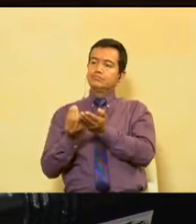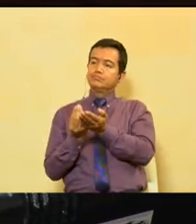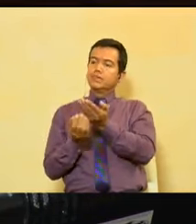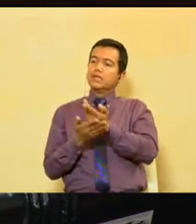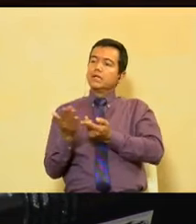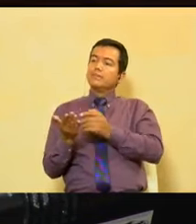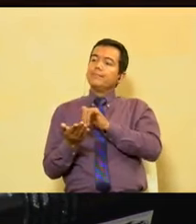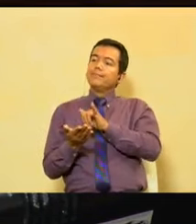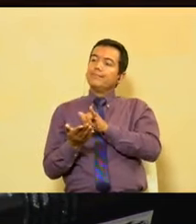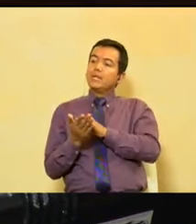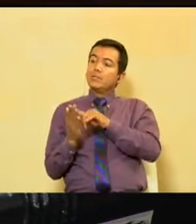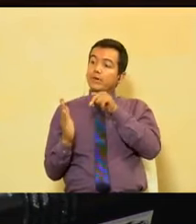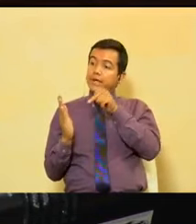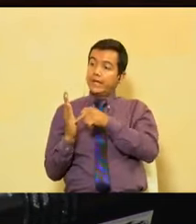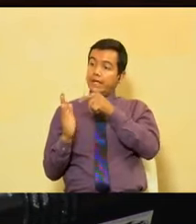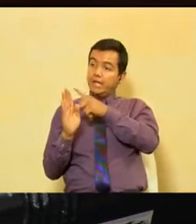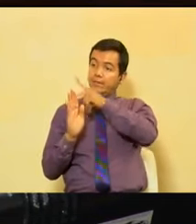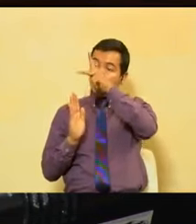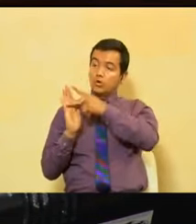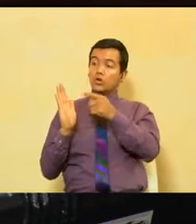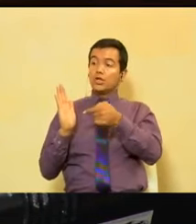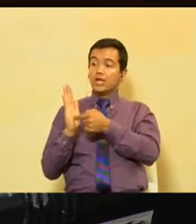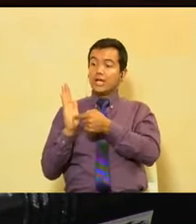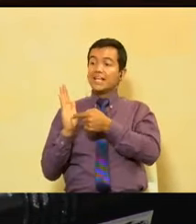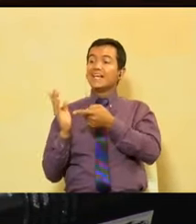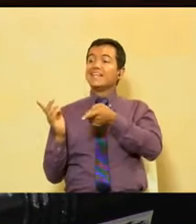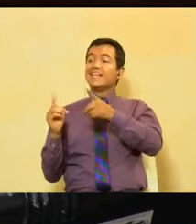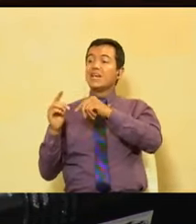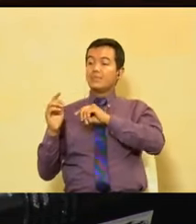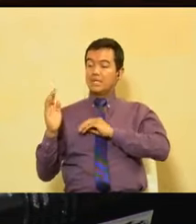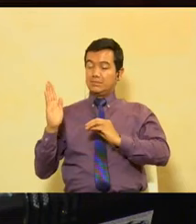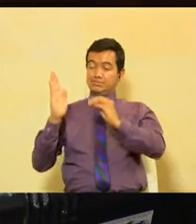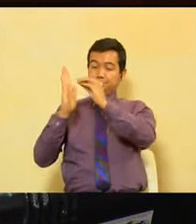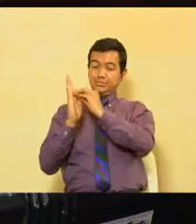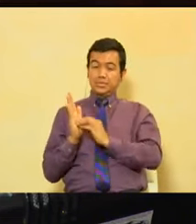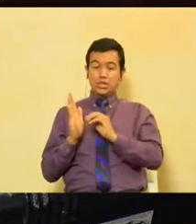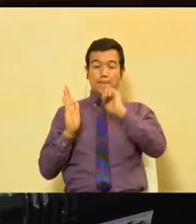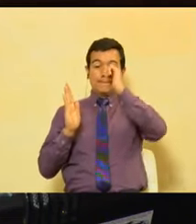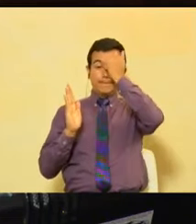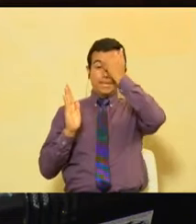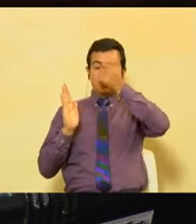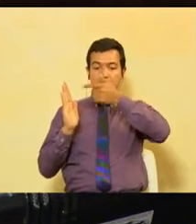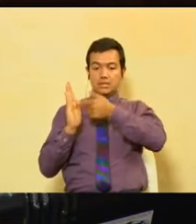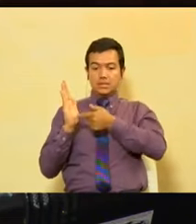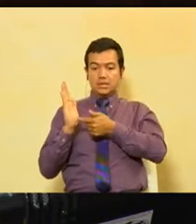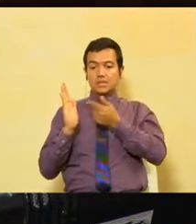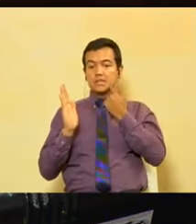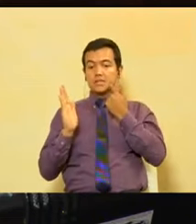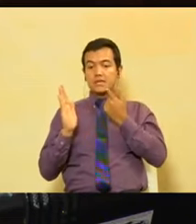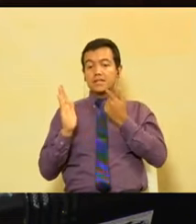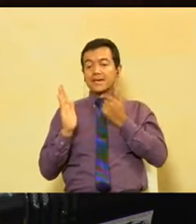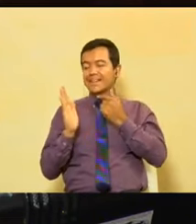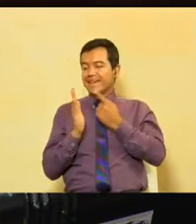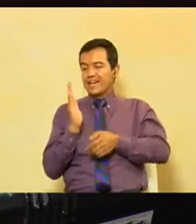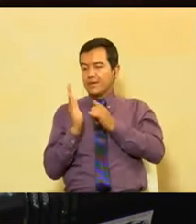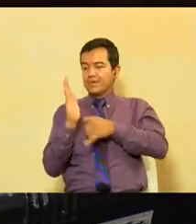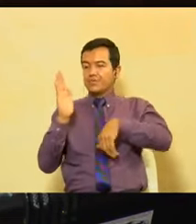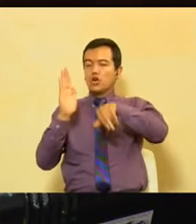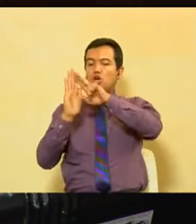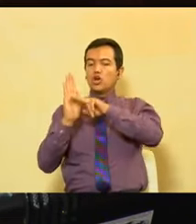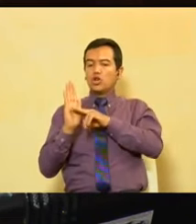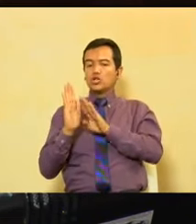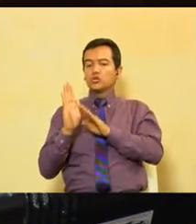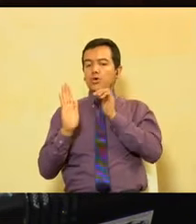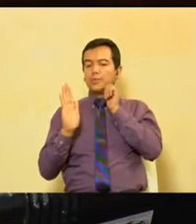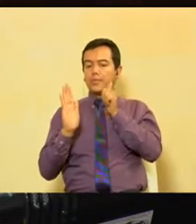este proyecto que entre los primeros del orden del día porque en